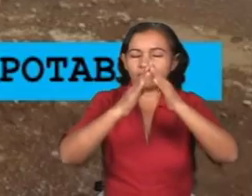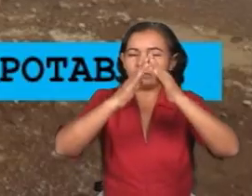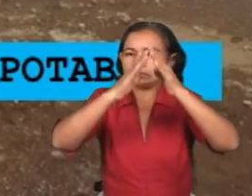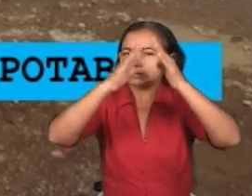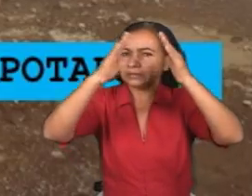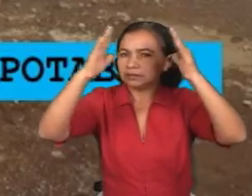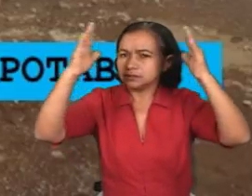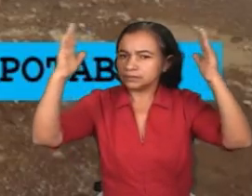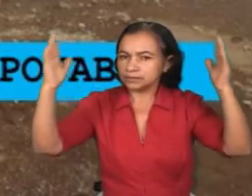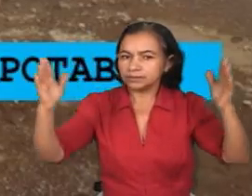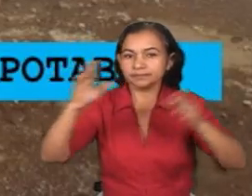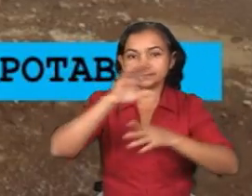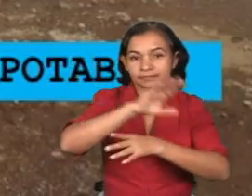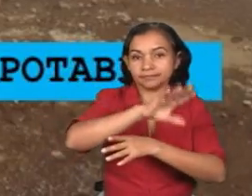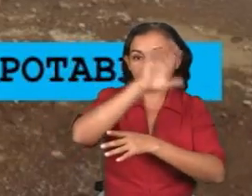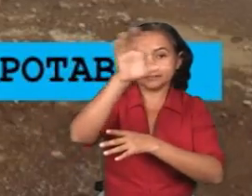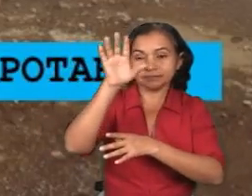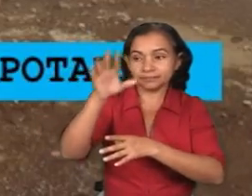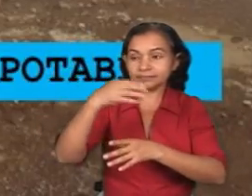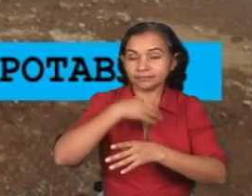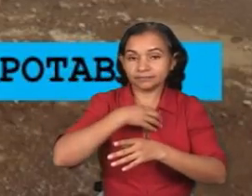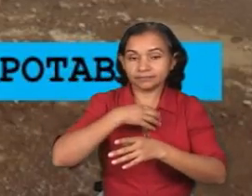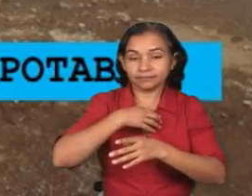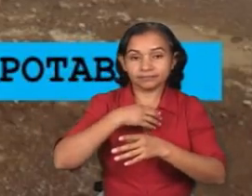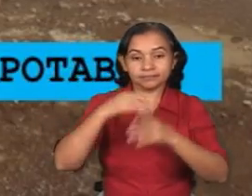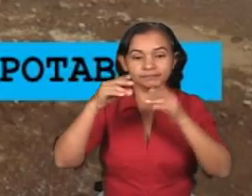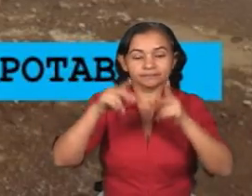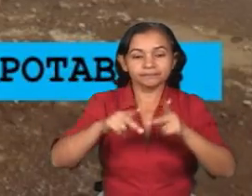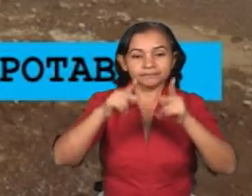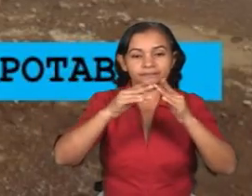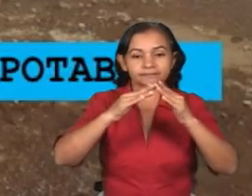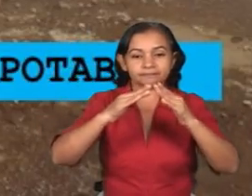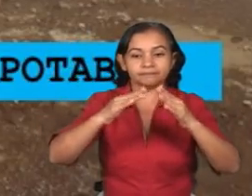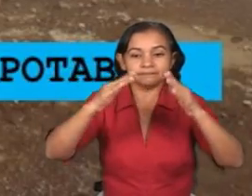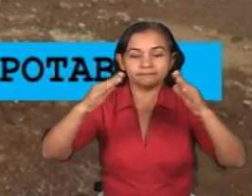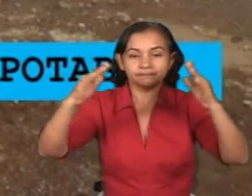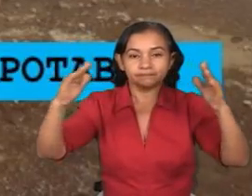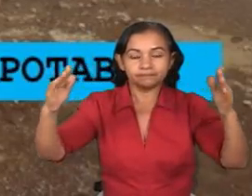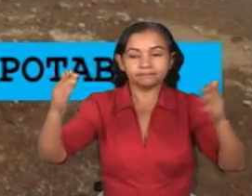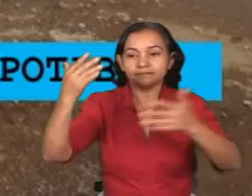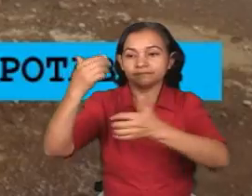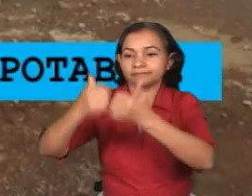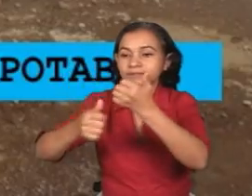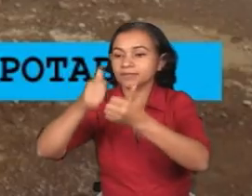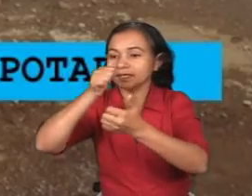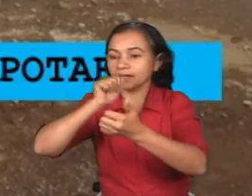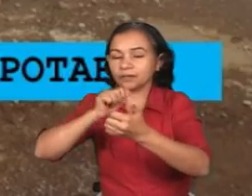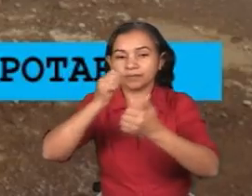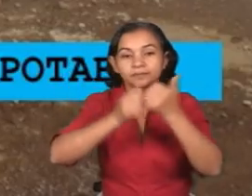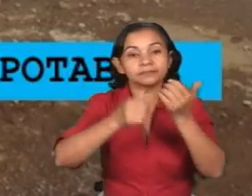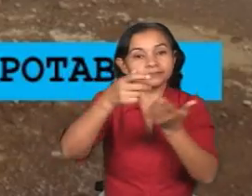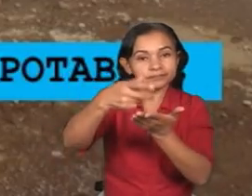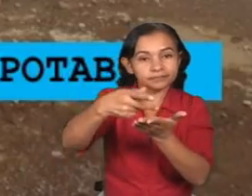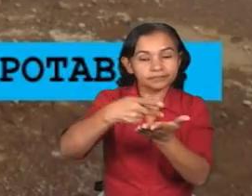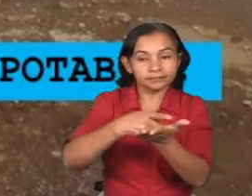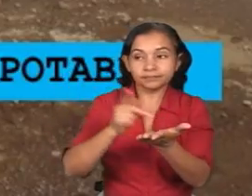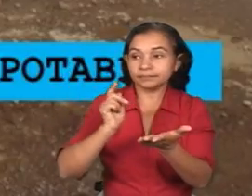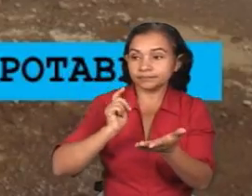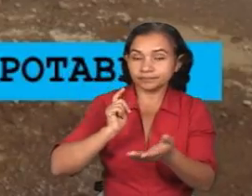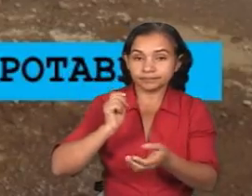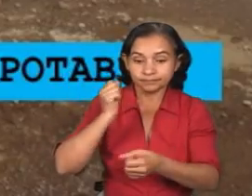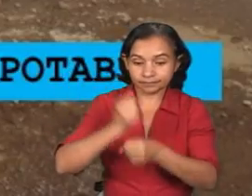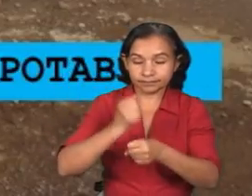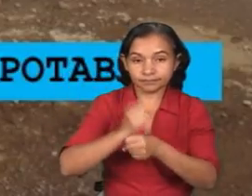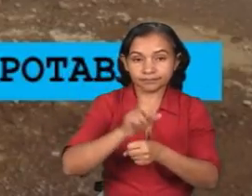ya por el crecer del tiempo, ¿no?, desde la misma ciudad, había venido quedando ya con déficit. Ejecutamos proyectos, un proyecto de